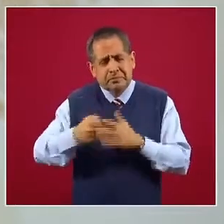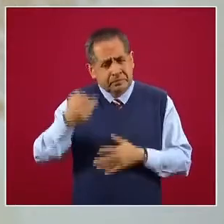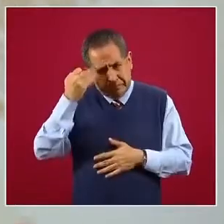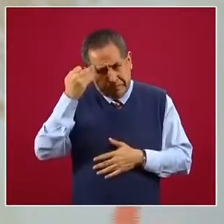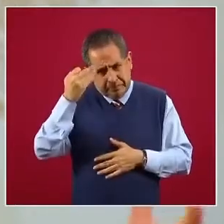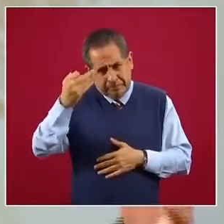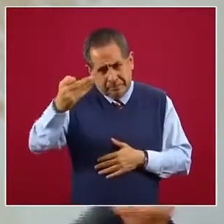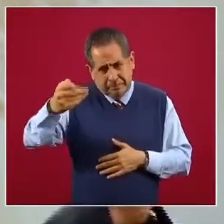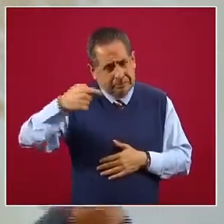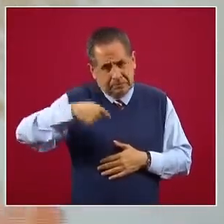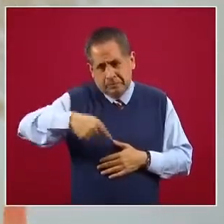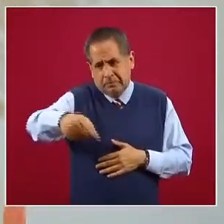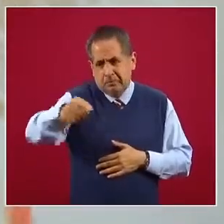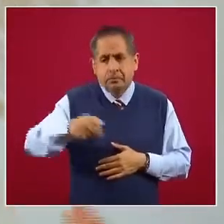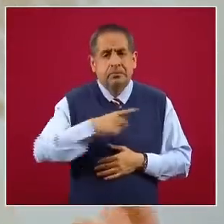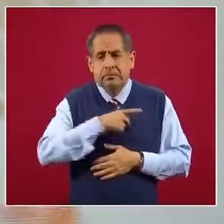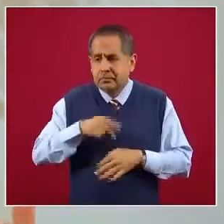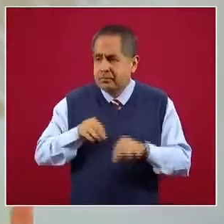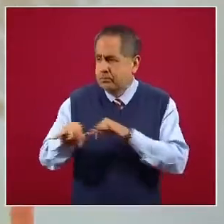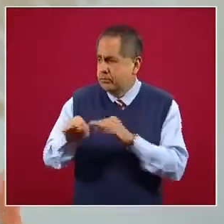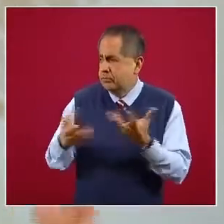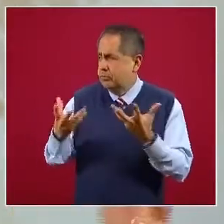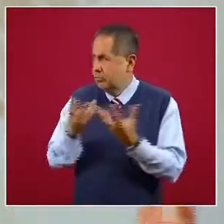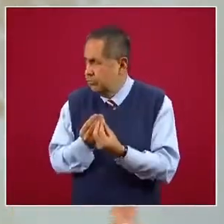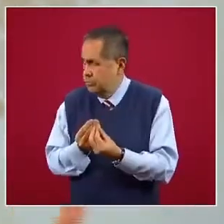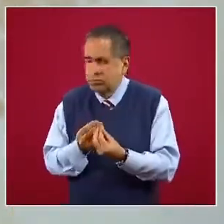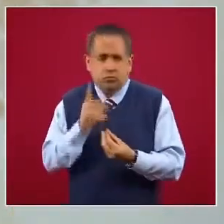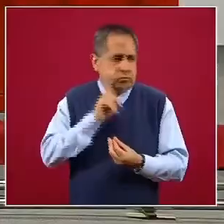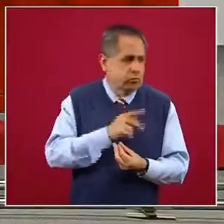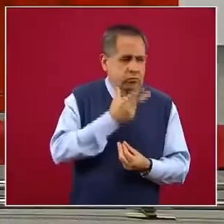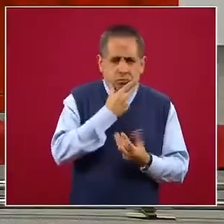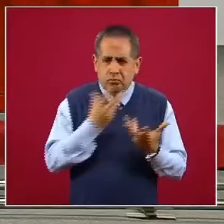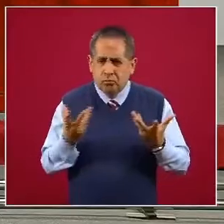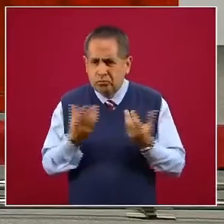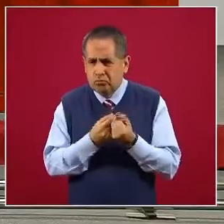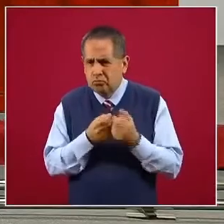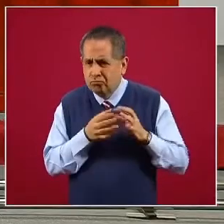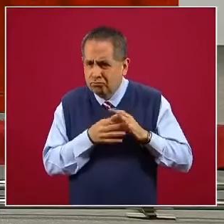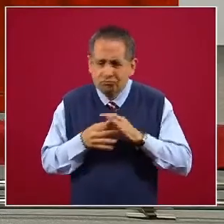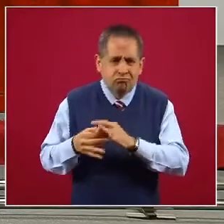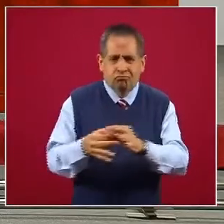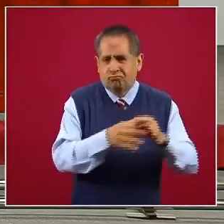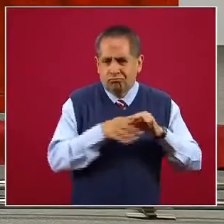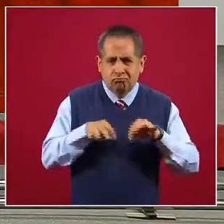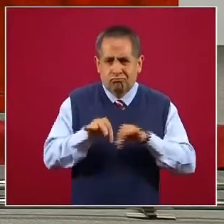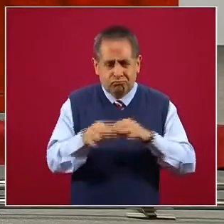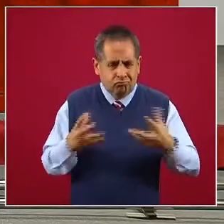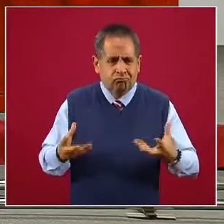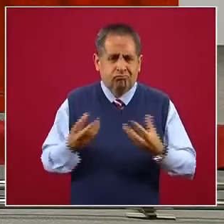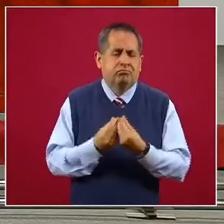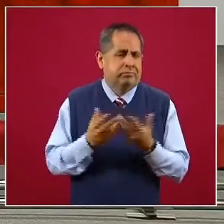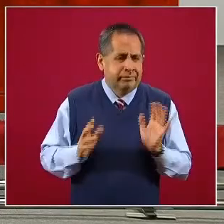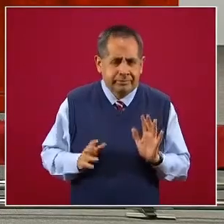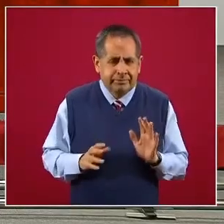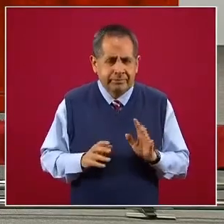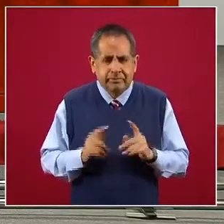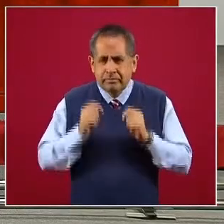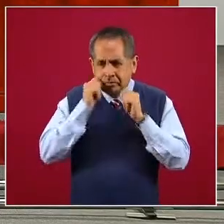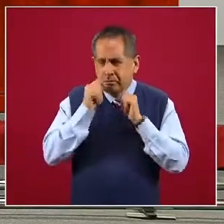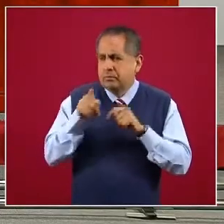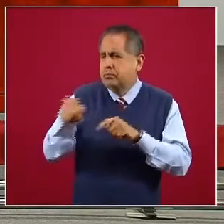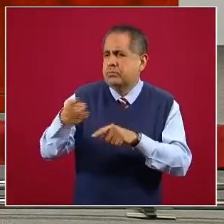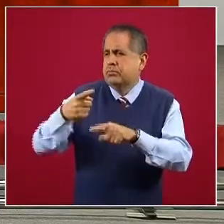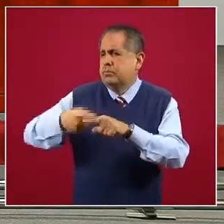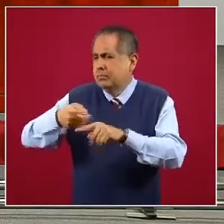más productivo es trabajar unidos, todos los que vivimos en el país, independientemente de cuál sea